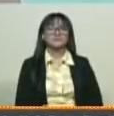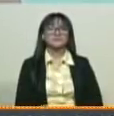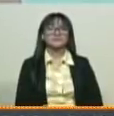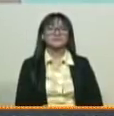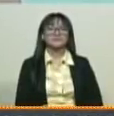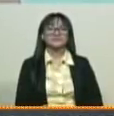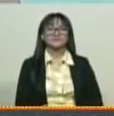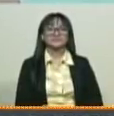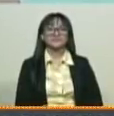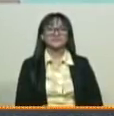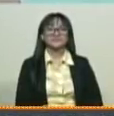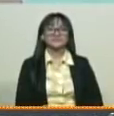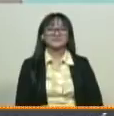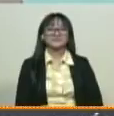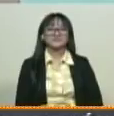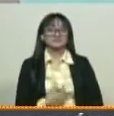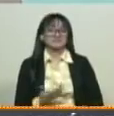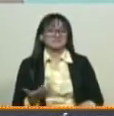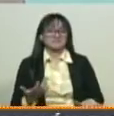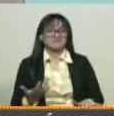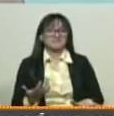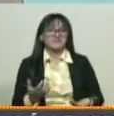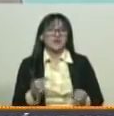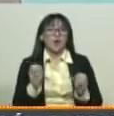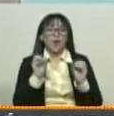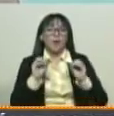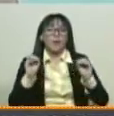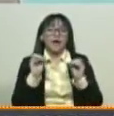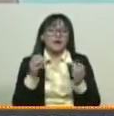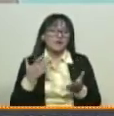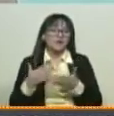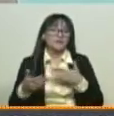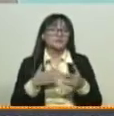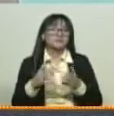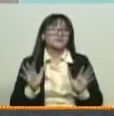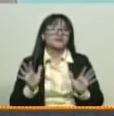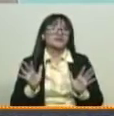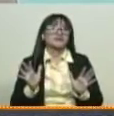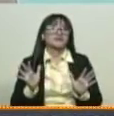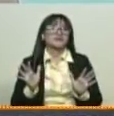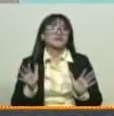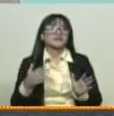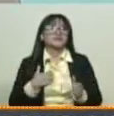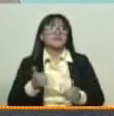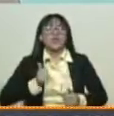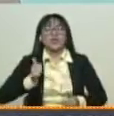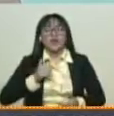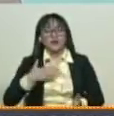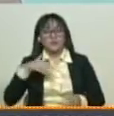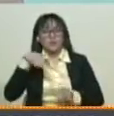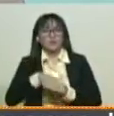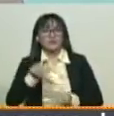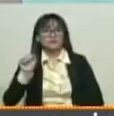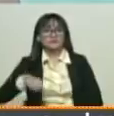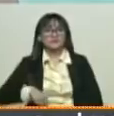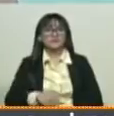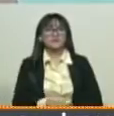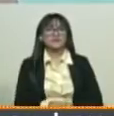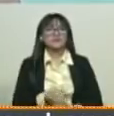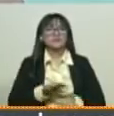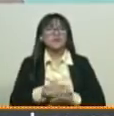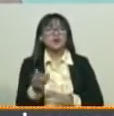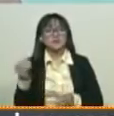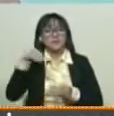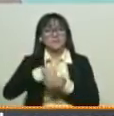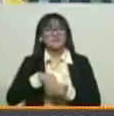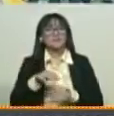mismísimas ovarios o otro tipo de gónadas. Votar por quien a nosotros nos dé la gana. ¿Por qué va a venir Rajoy a